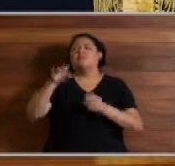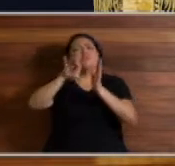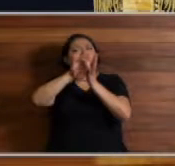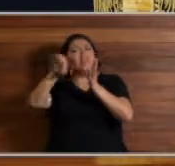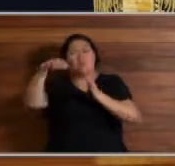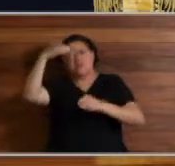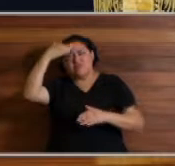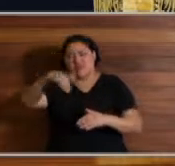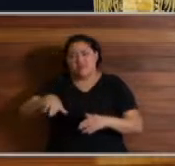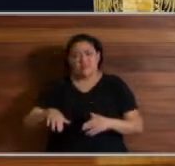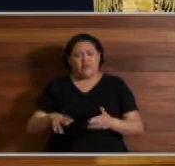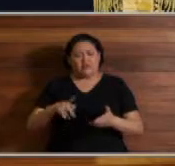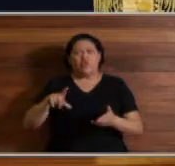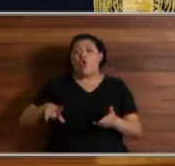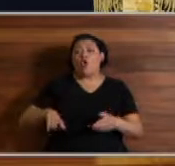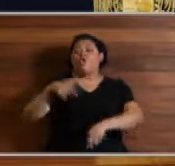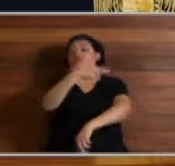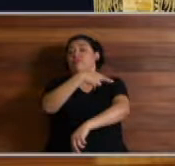de promoción